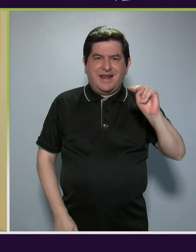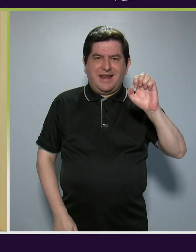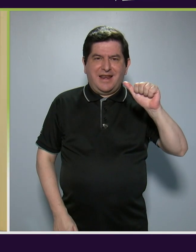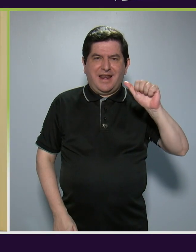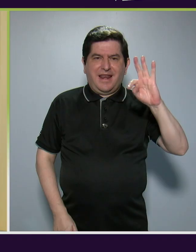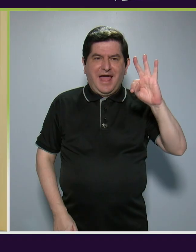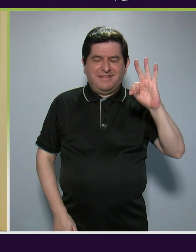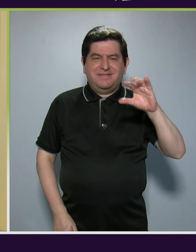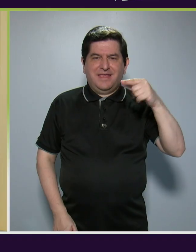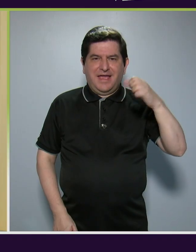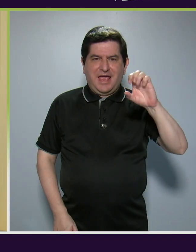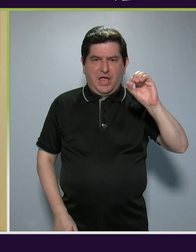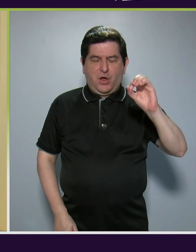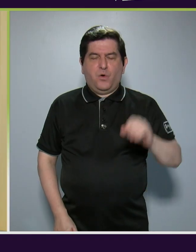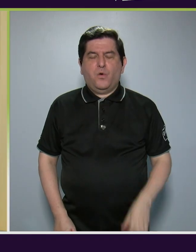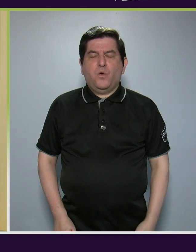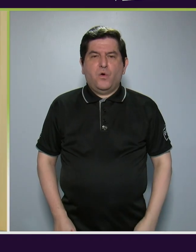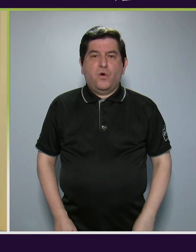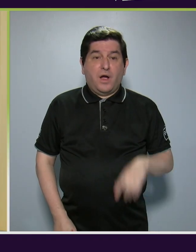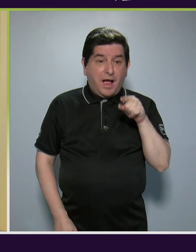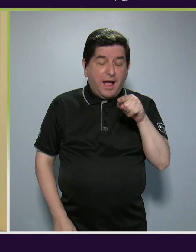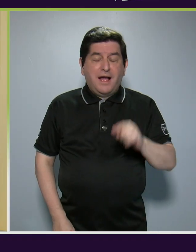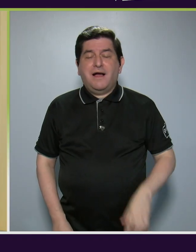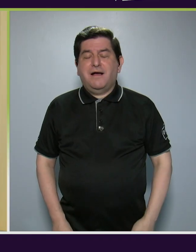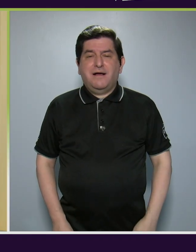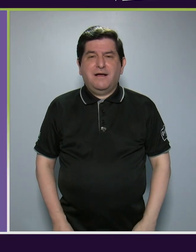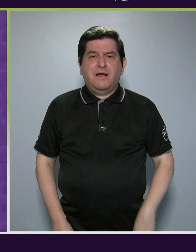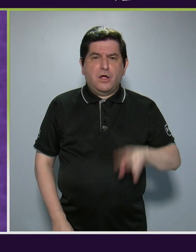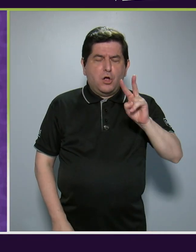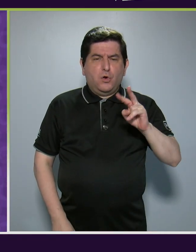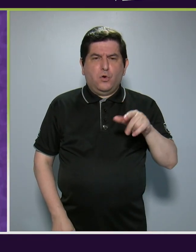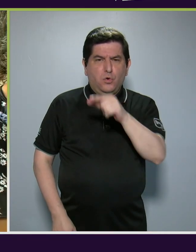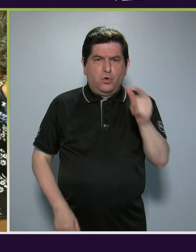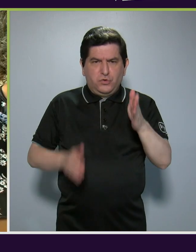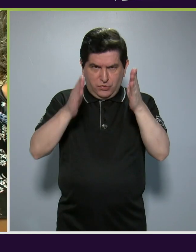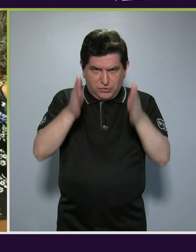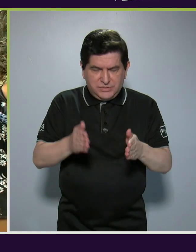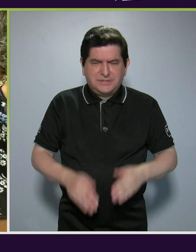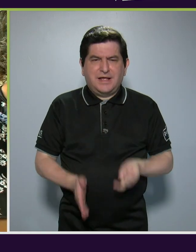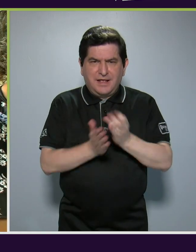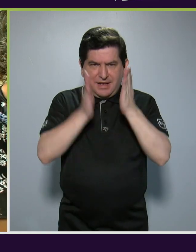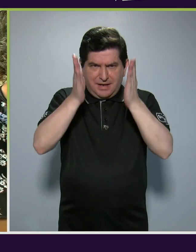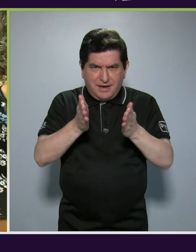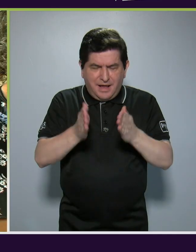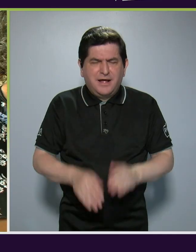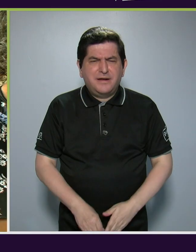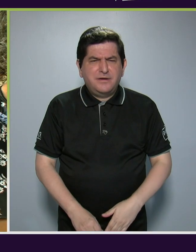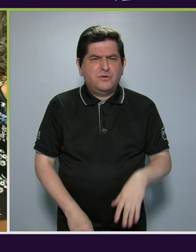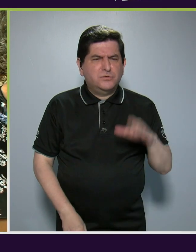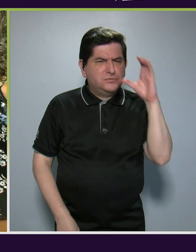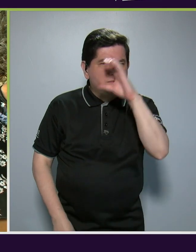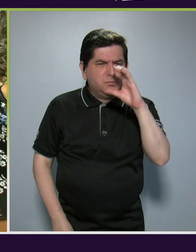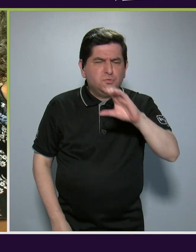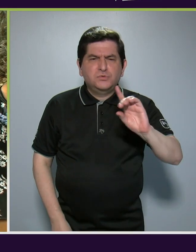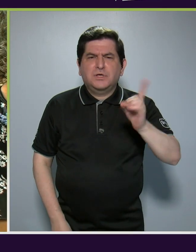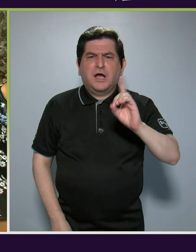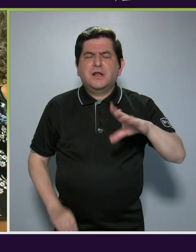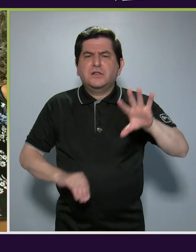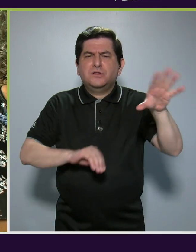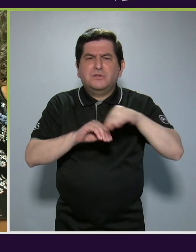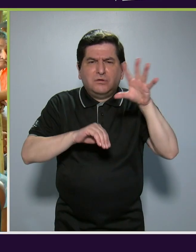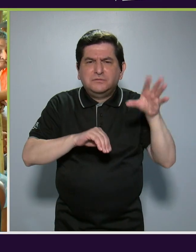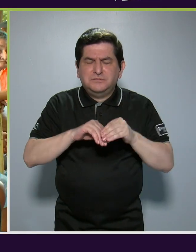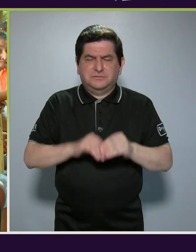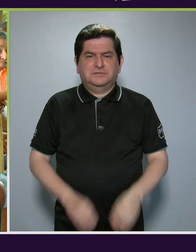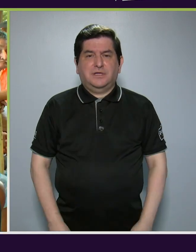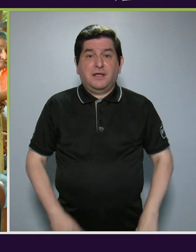del evento en Cerdeña de estos 2 italianos que son demógrafos a empezar a investigar a dónde más podían haber. Y de ahí empieza, digamos, el